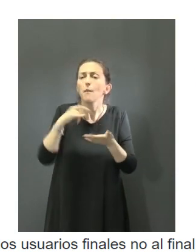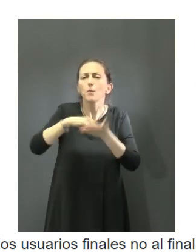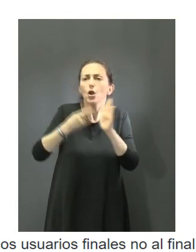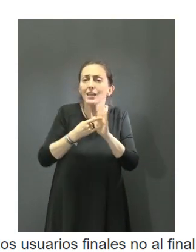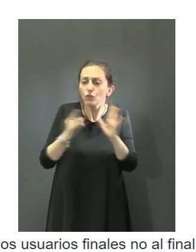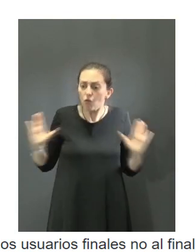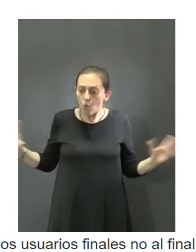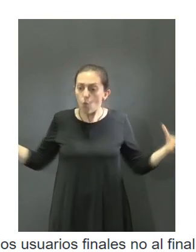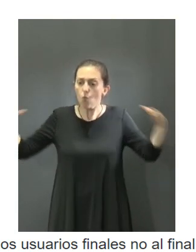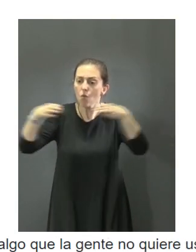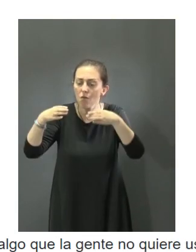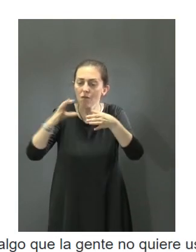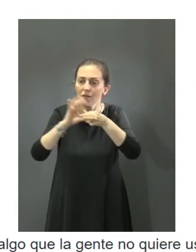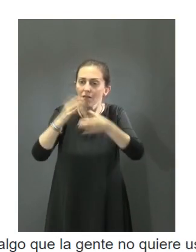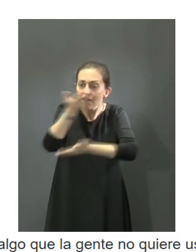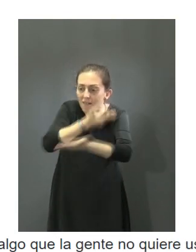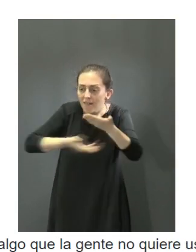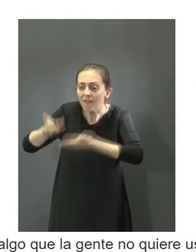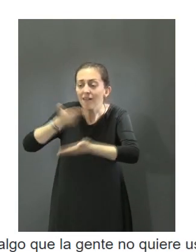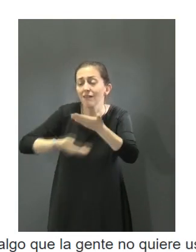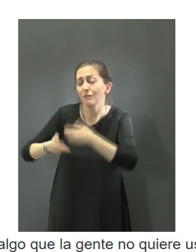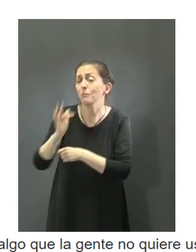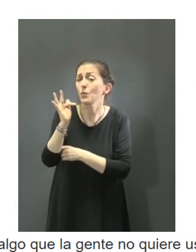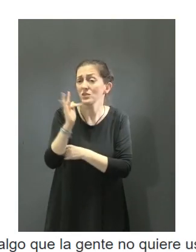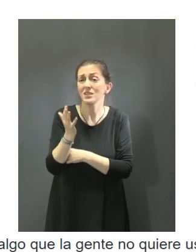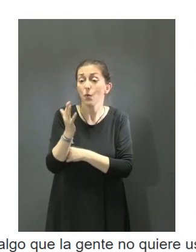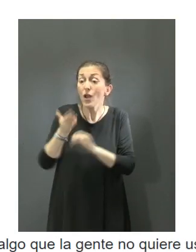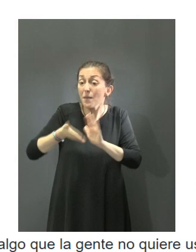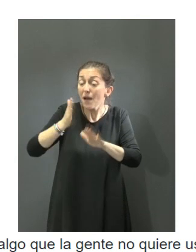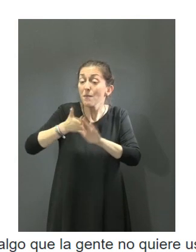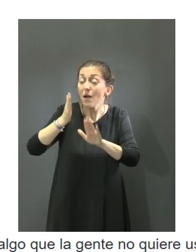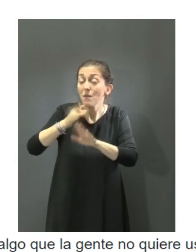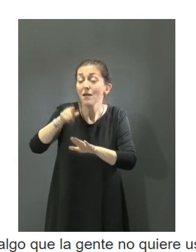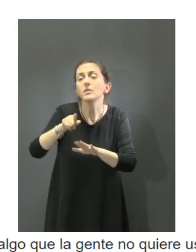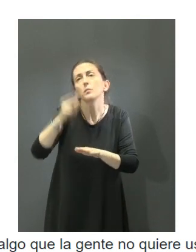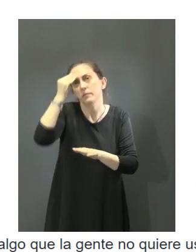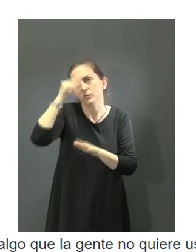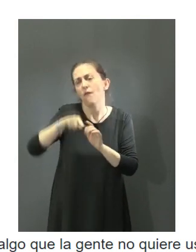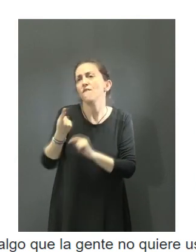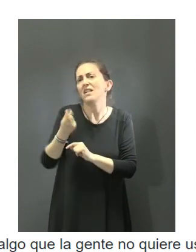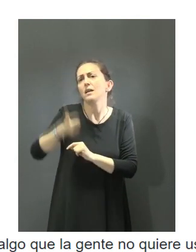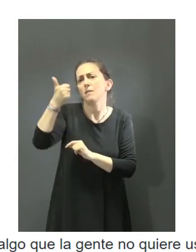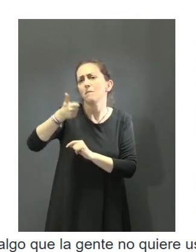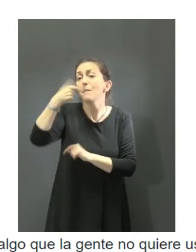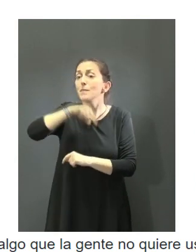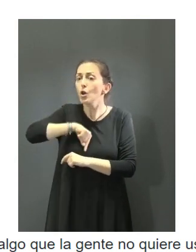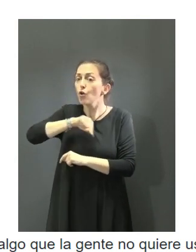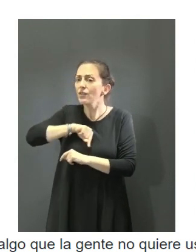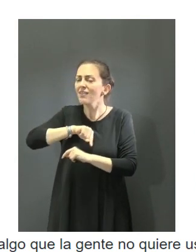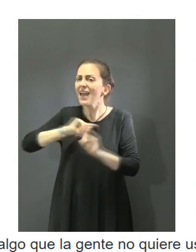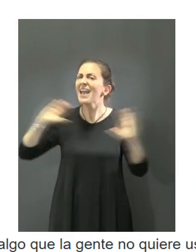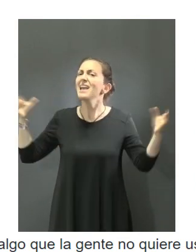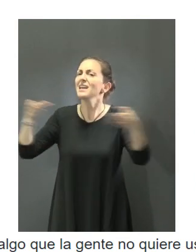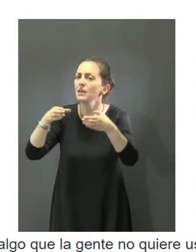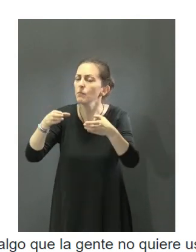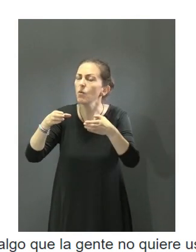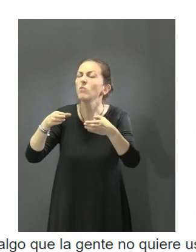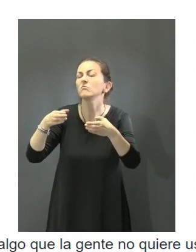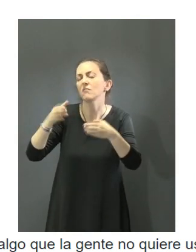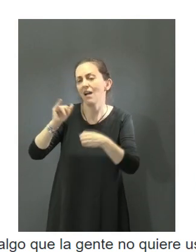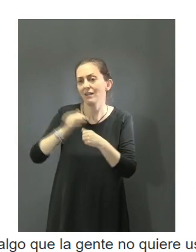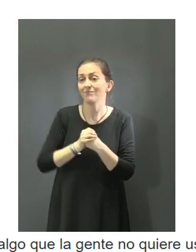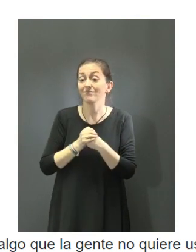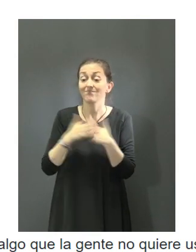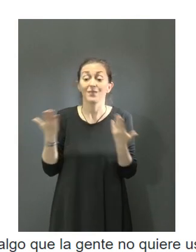usuarios en ese rol cada vez más y todavía queda por hacer, pero creo que cada vez hay más conciencia en ese sentido. Bueno,